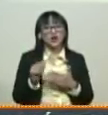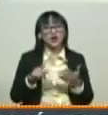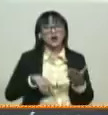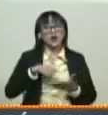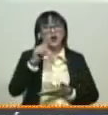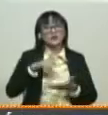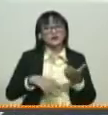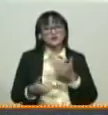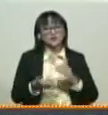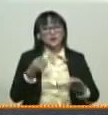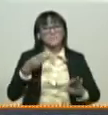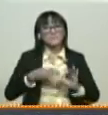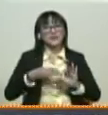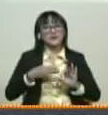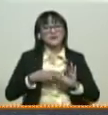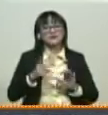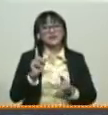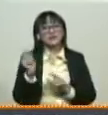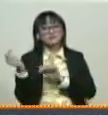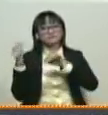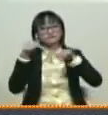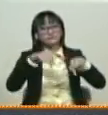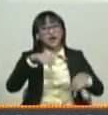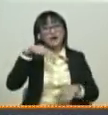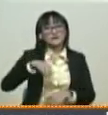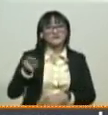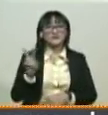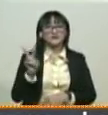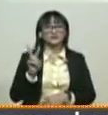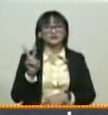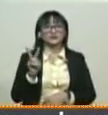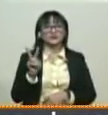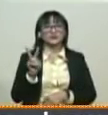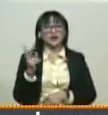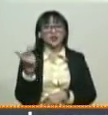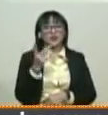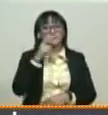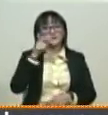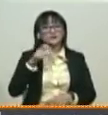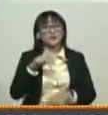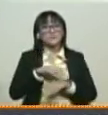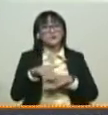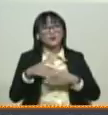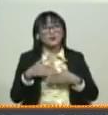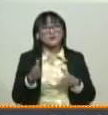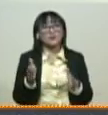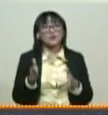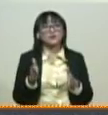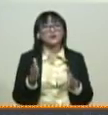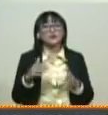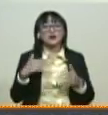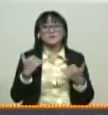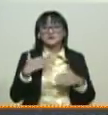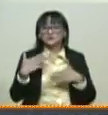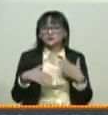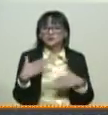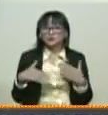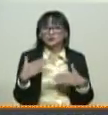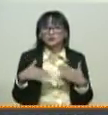PDVSA, pues deberían estar aquí ambos ciudadanos, y el Ministerio Público iniciará